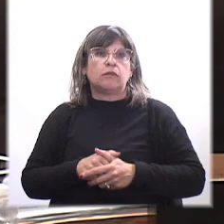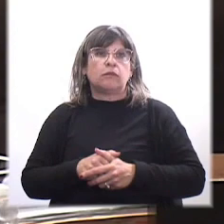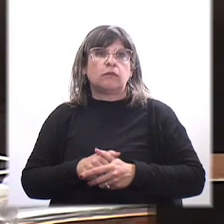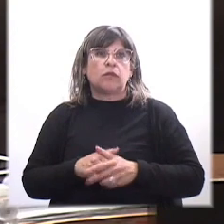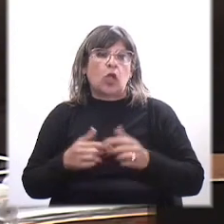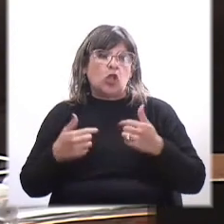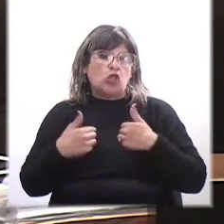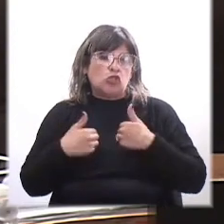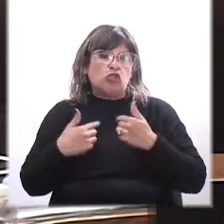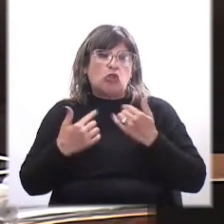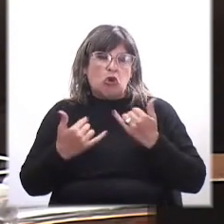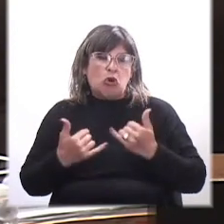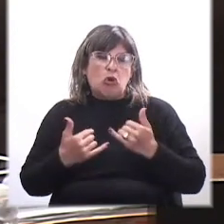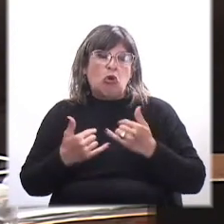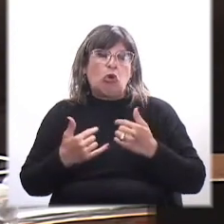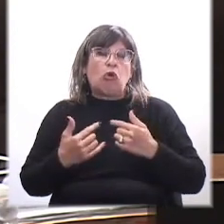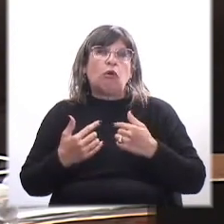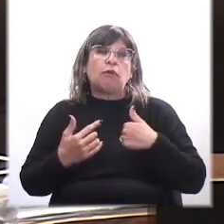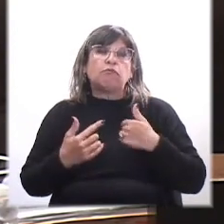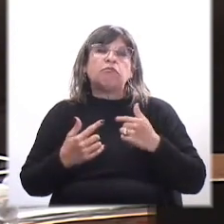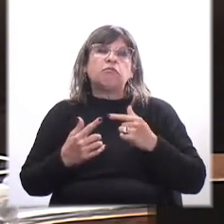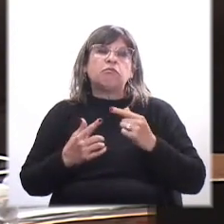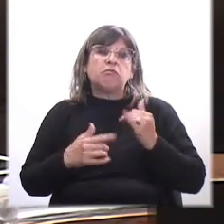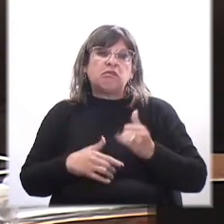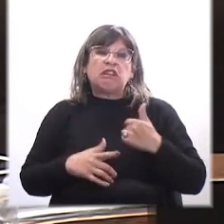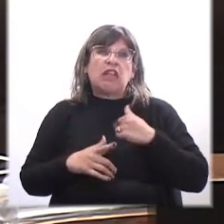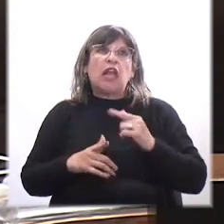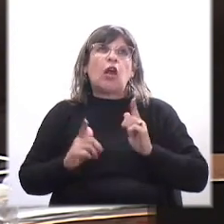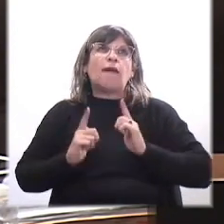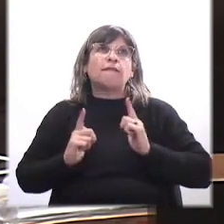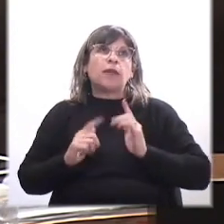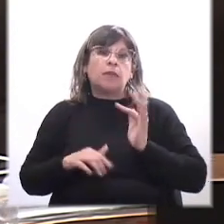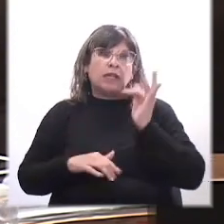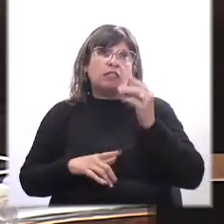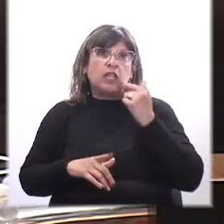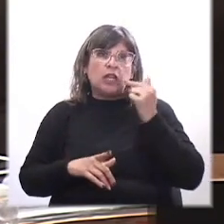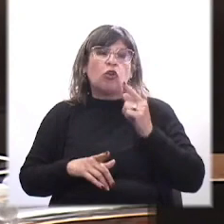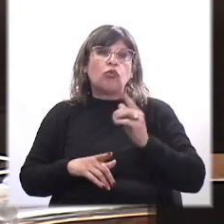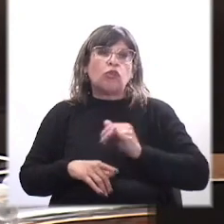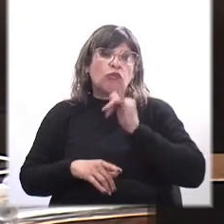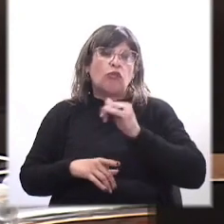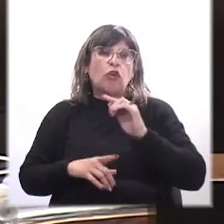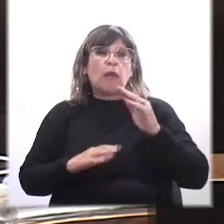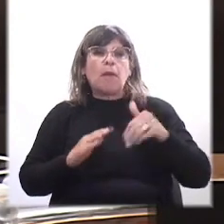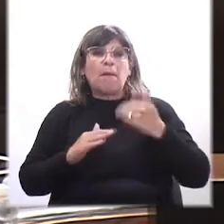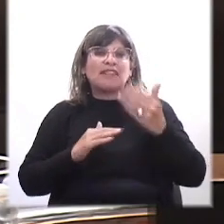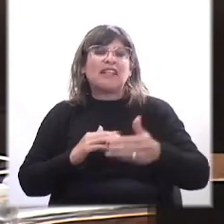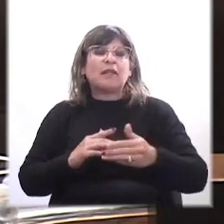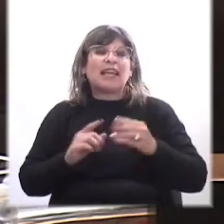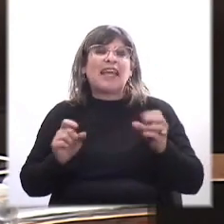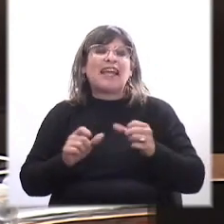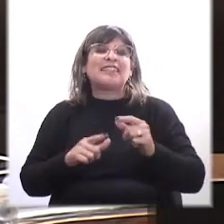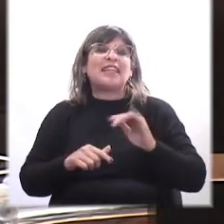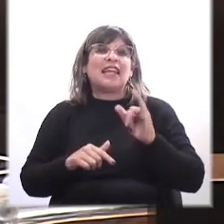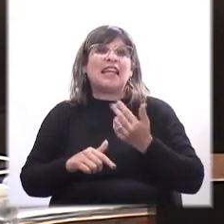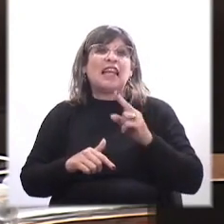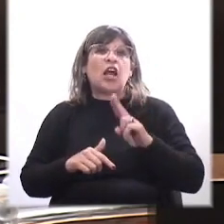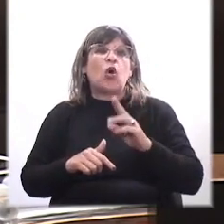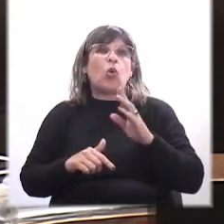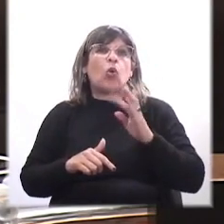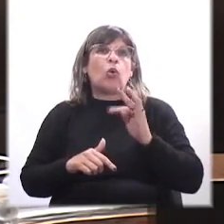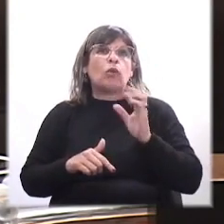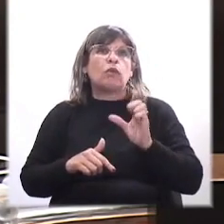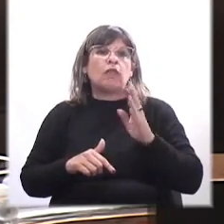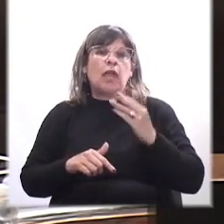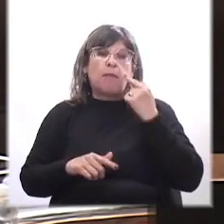Yo mantengo la esperanza realmente en un informe que también haremos mención más adelante, que hace la JUTEP, donde sí adjudica